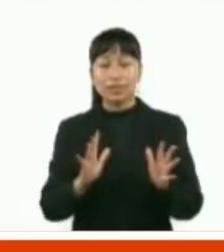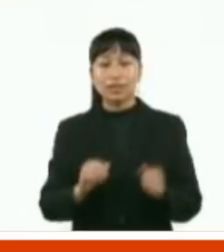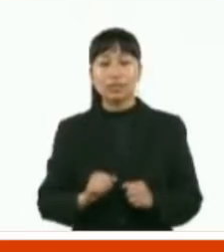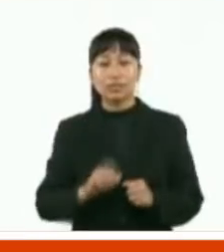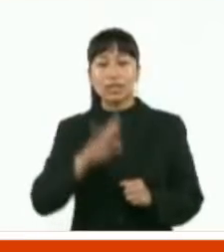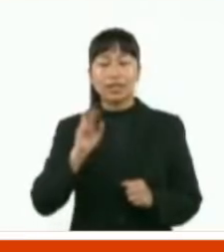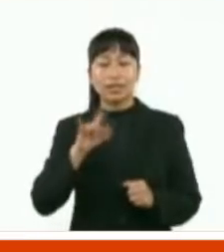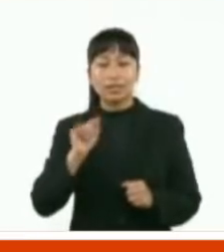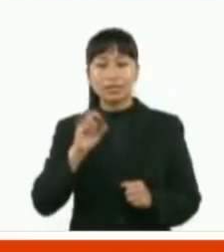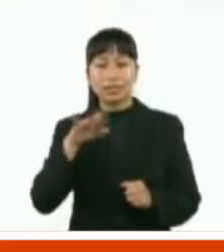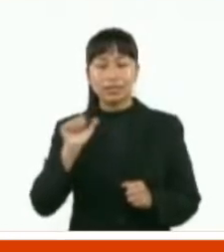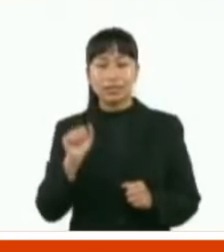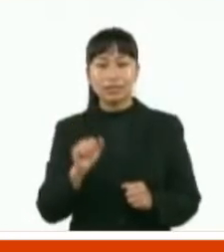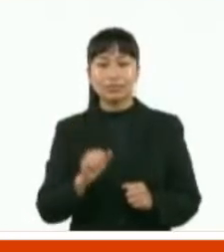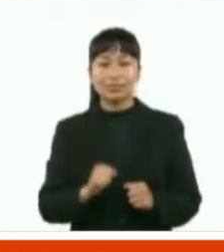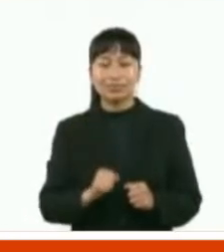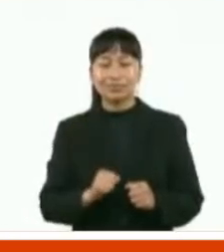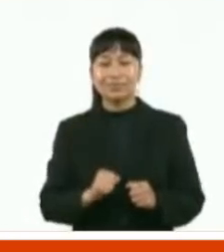Godoy, Fiscal General de Justicia,